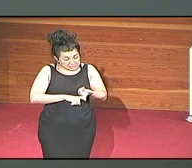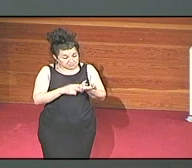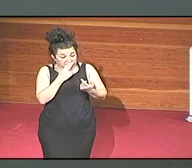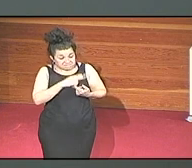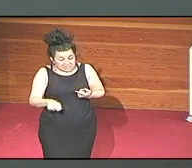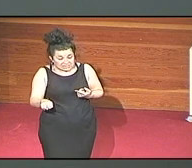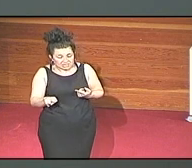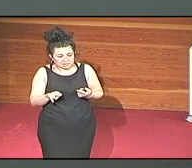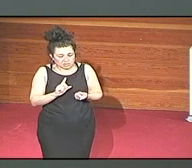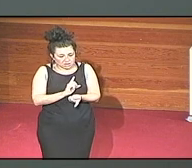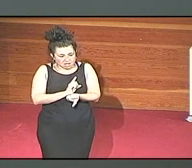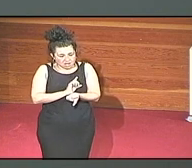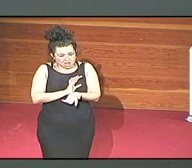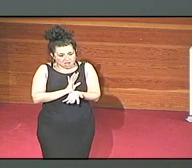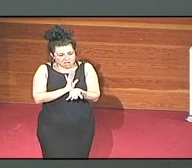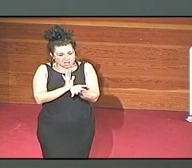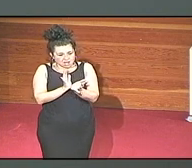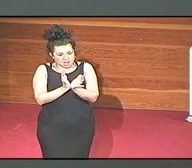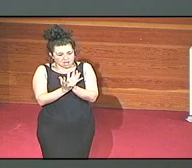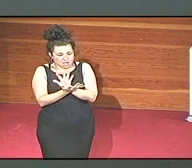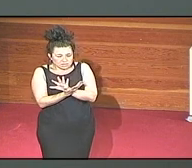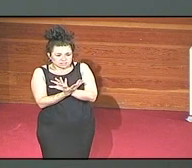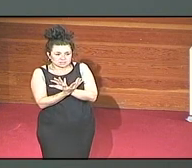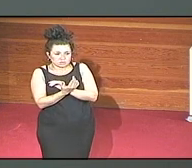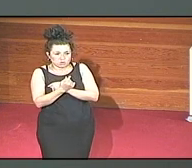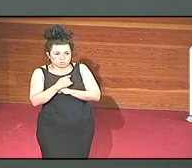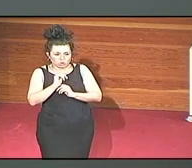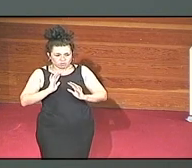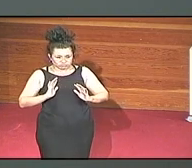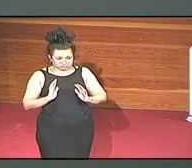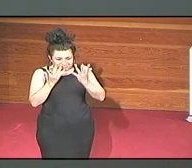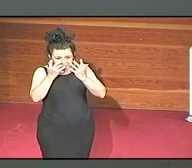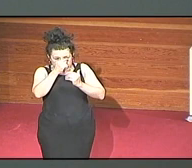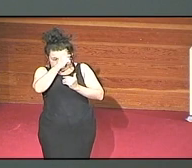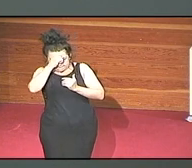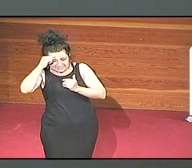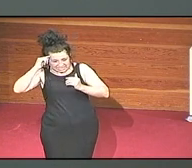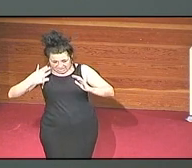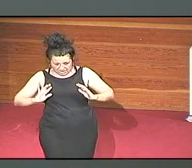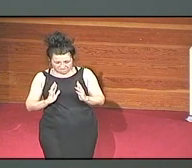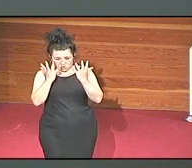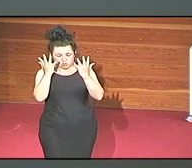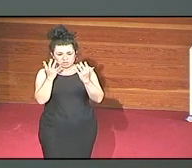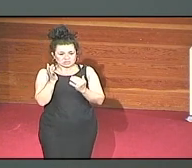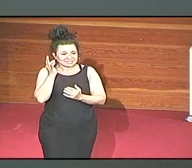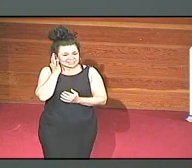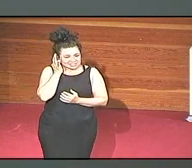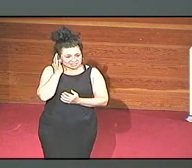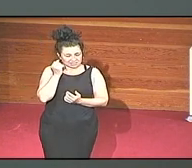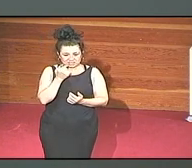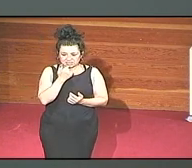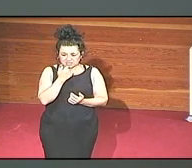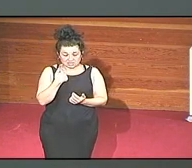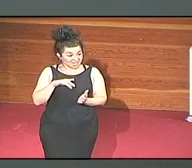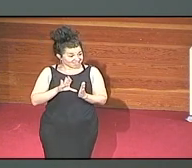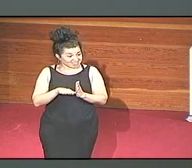pero con una chica que se rebeló con una mentalidad revolucionaria una chica que decía es que mira yo chiquita ya es muy